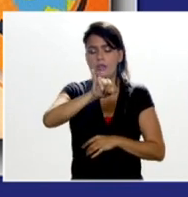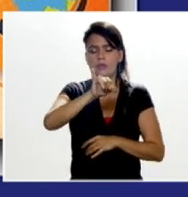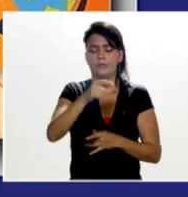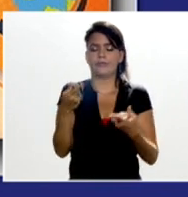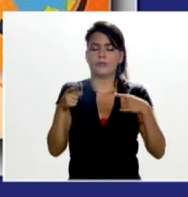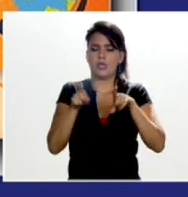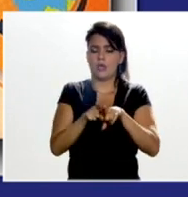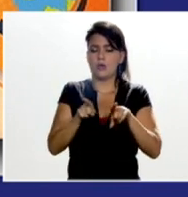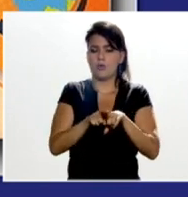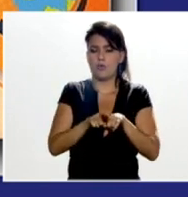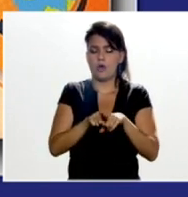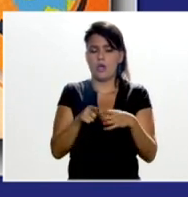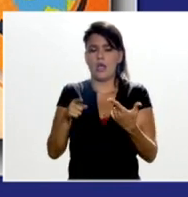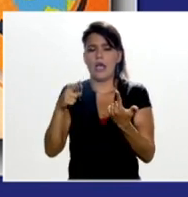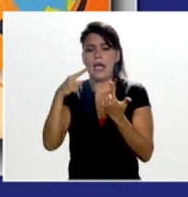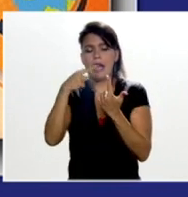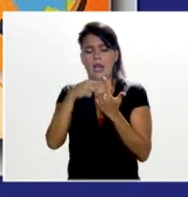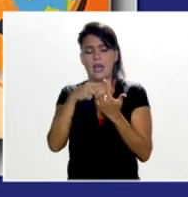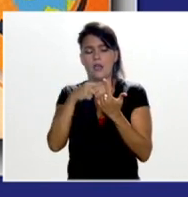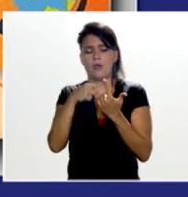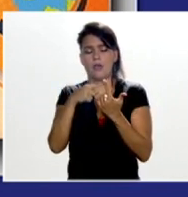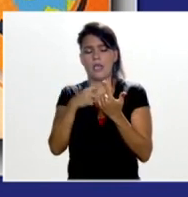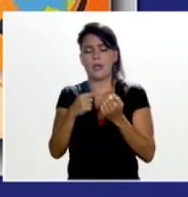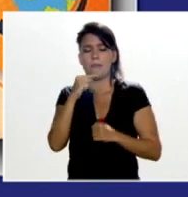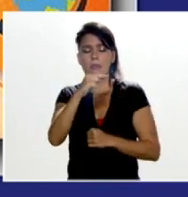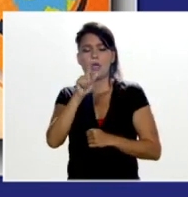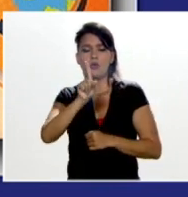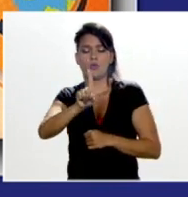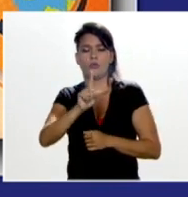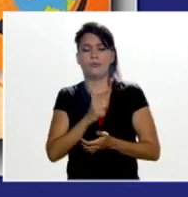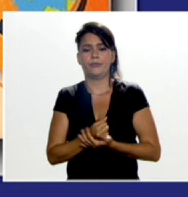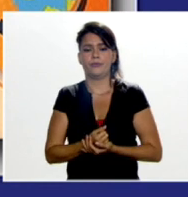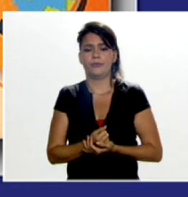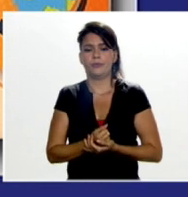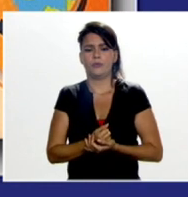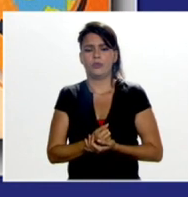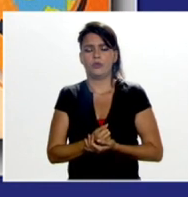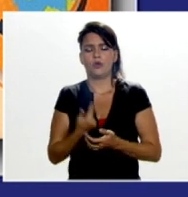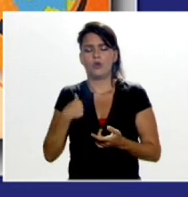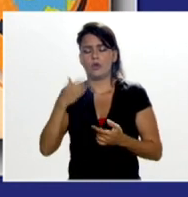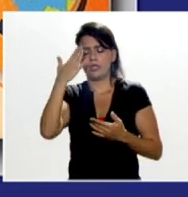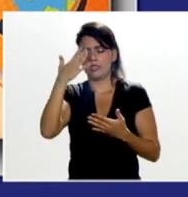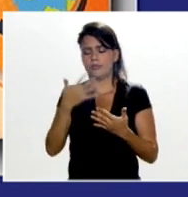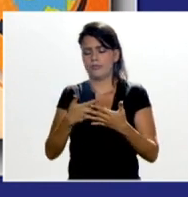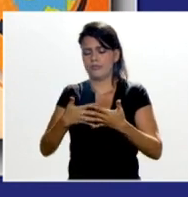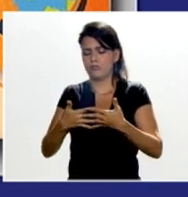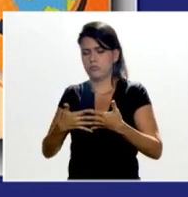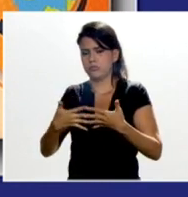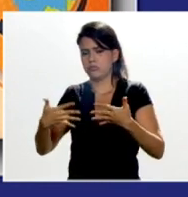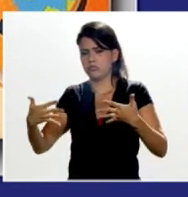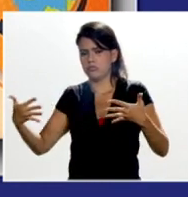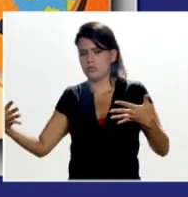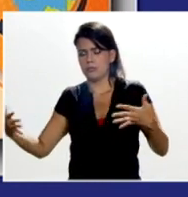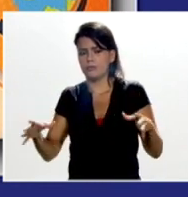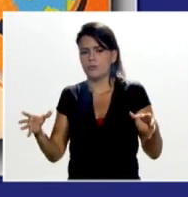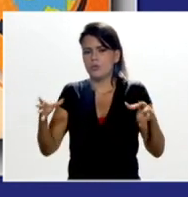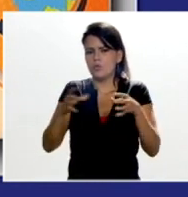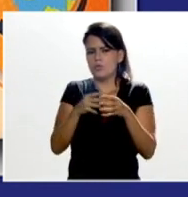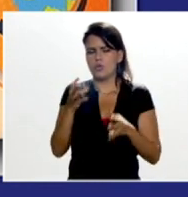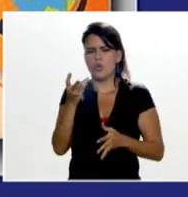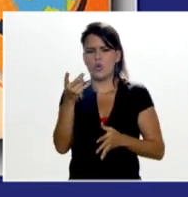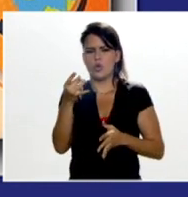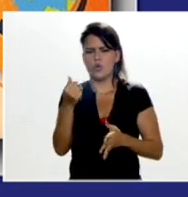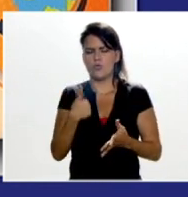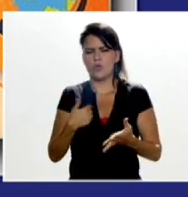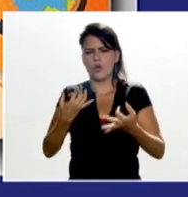es igual a la raíz cuadrada de menos 1, con lo que se extiende el conjunto de los números reales